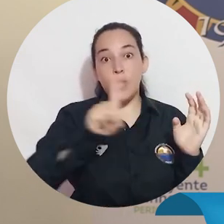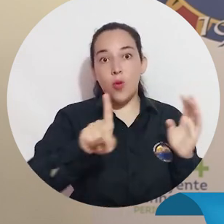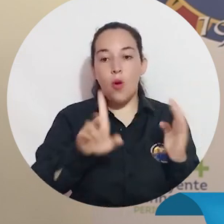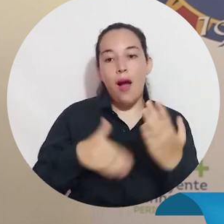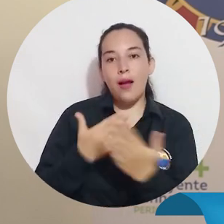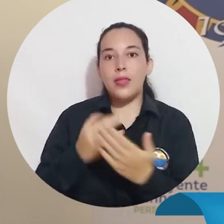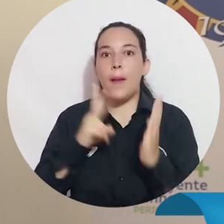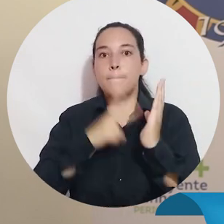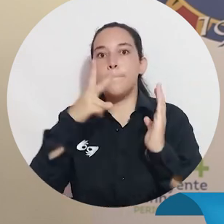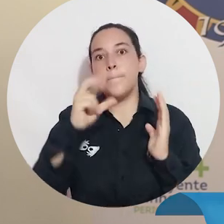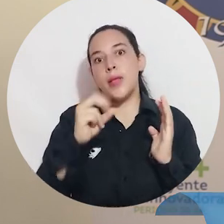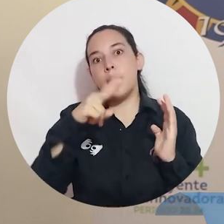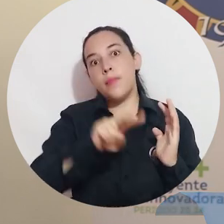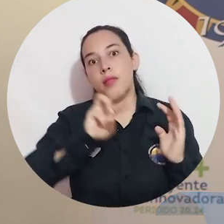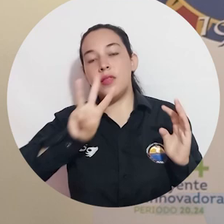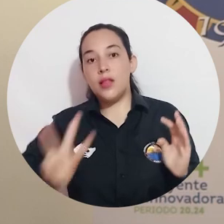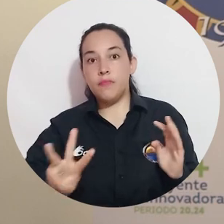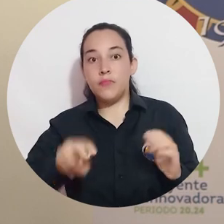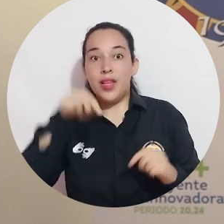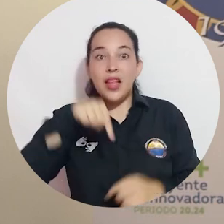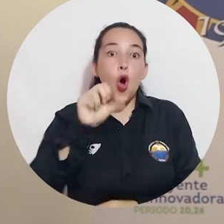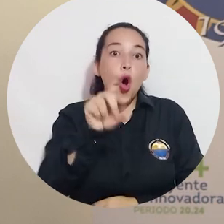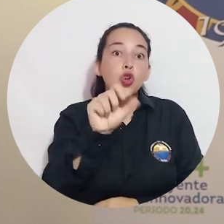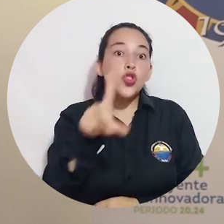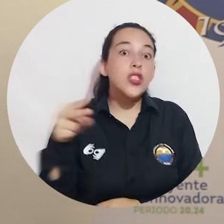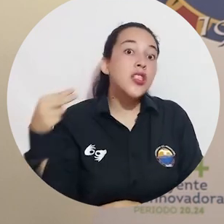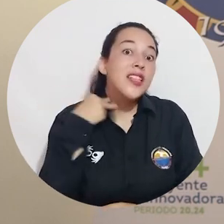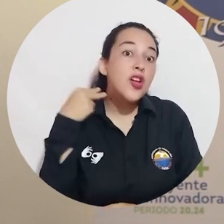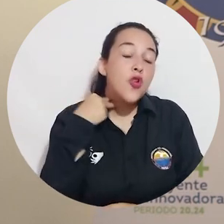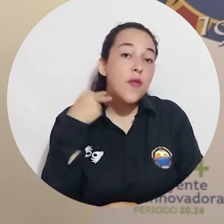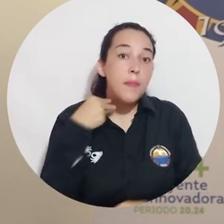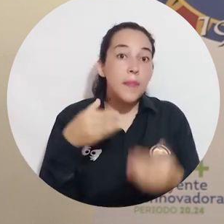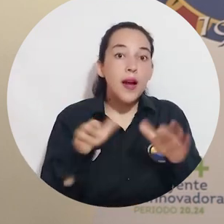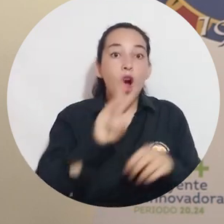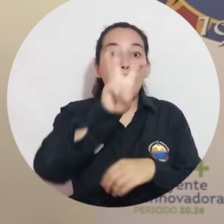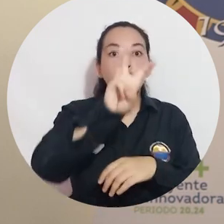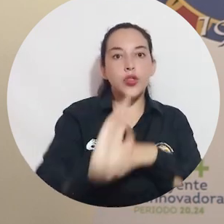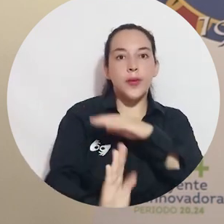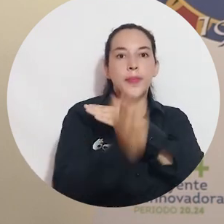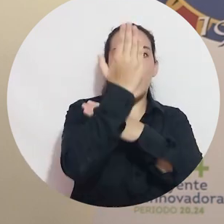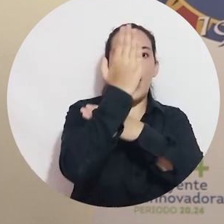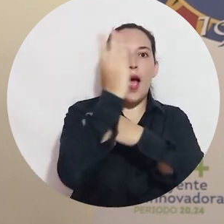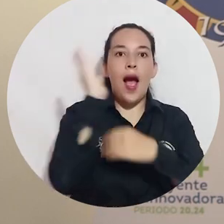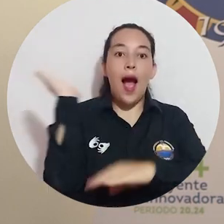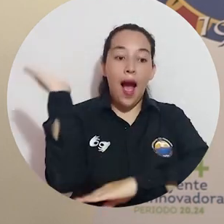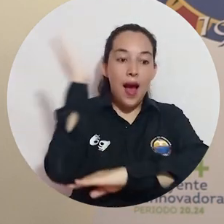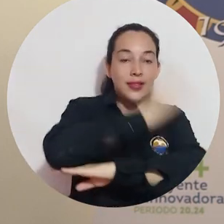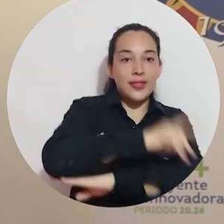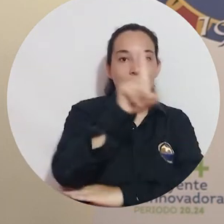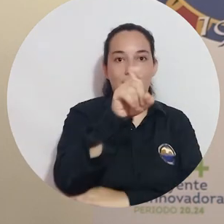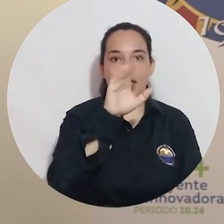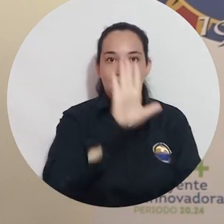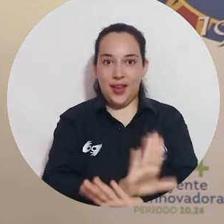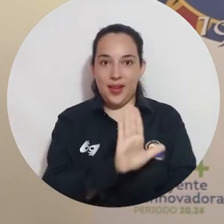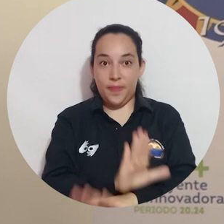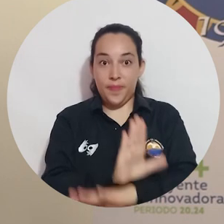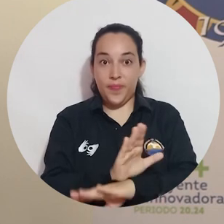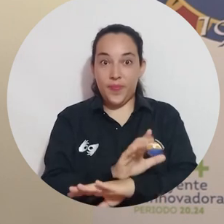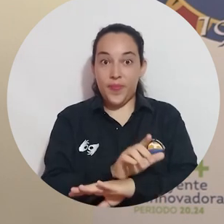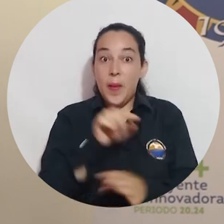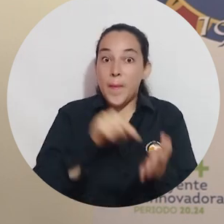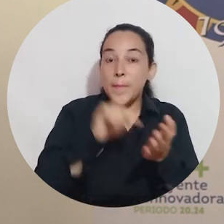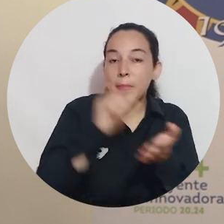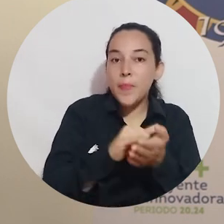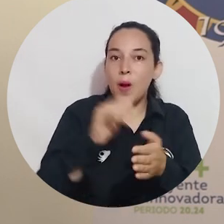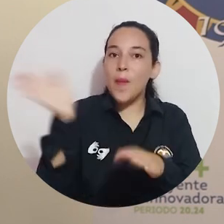2021-2023. Las elecciones se realizarán este 11 de noviembre desde las 8 de la mañana hasta las 6 de la tarde.